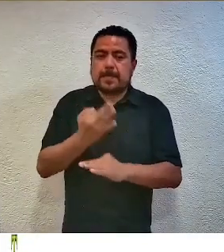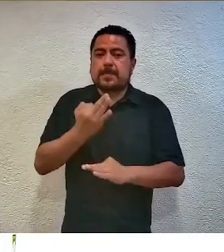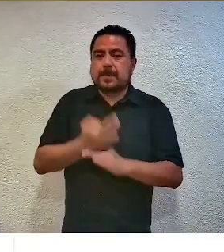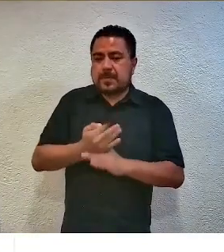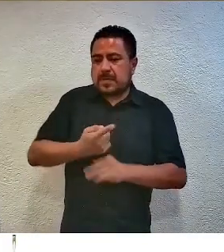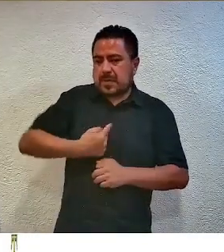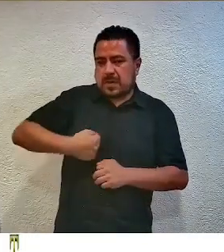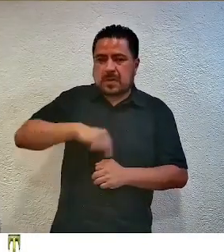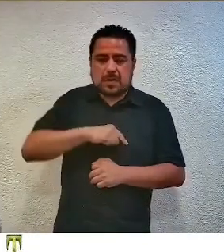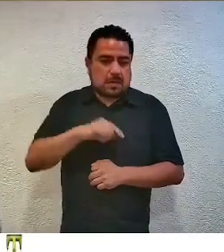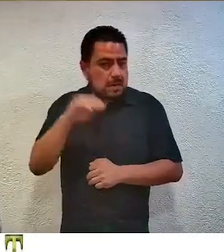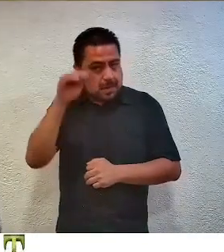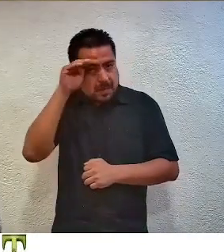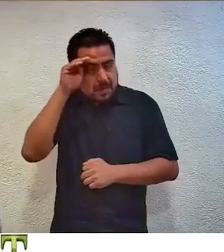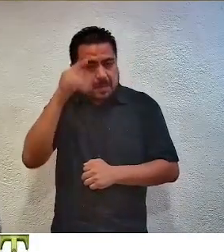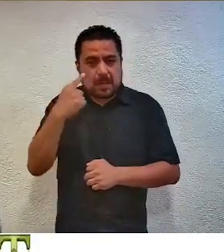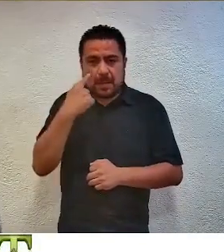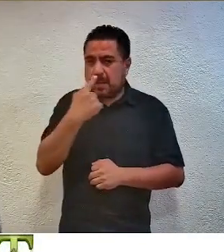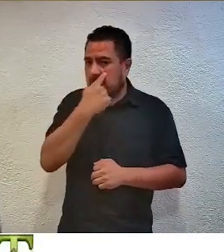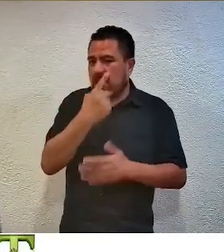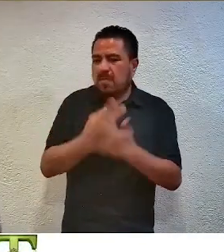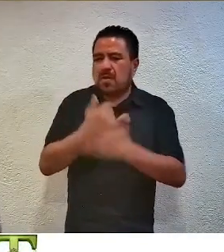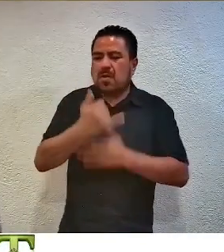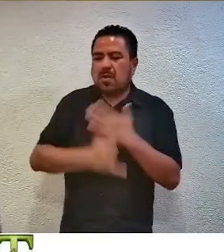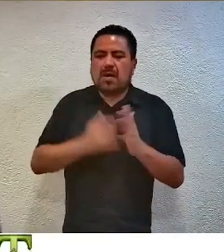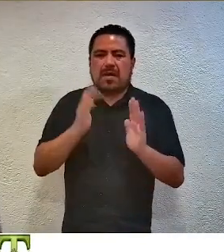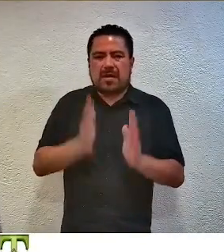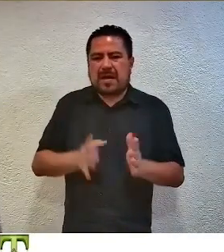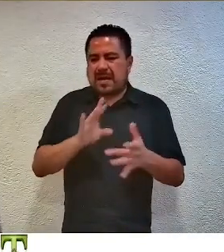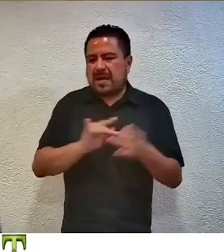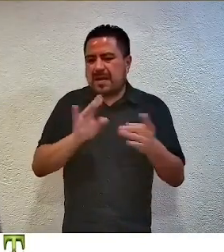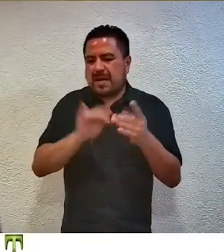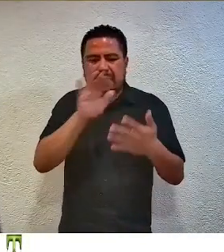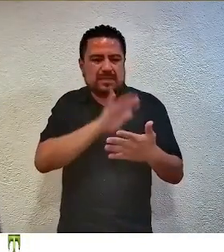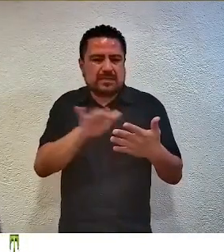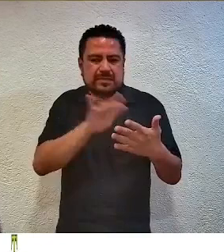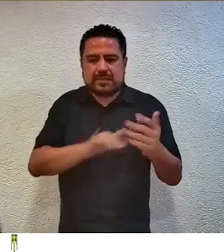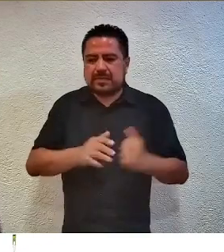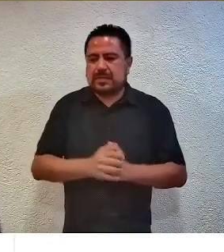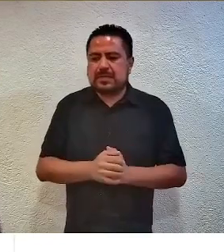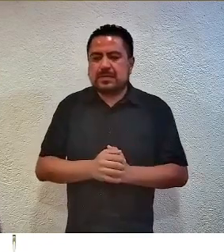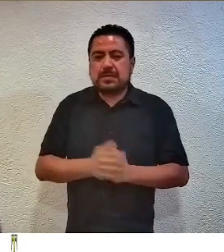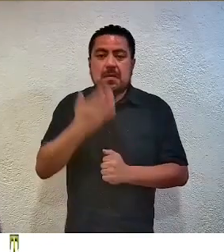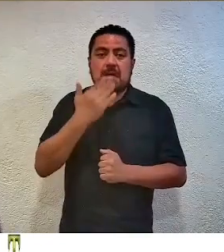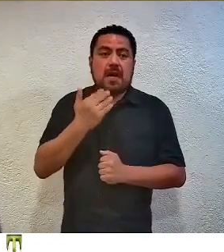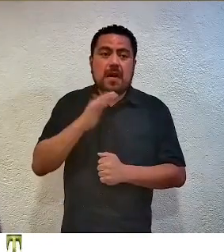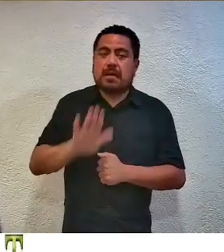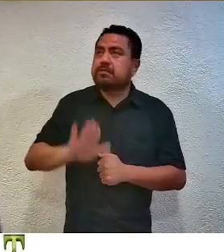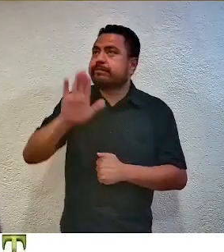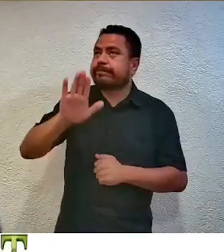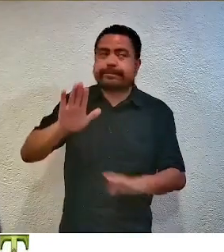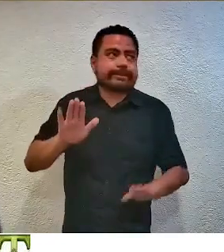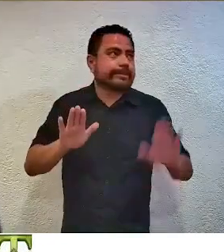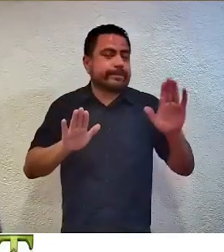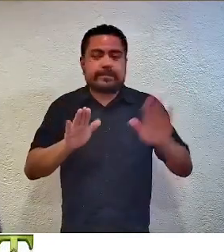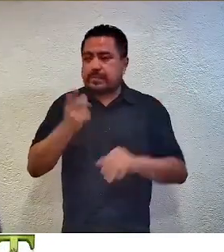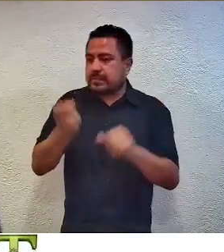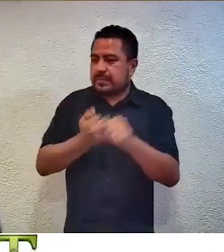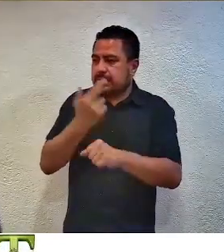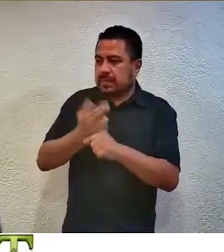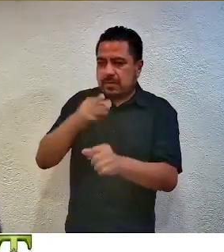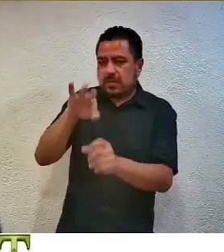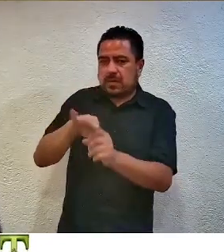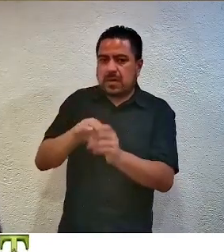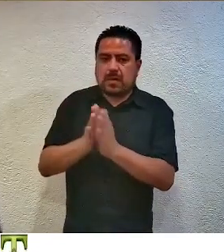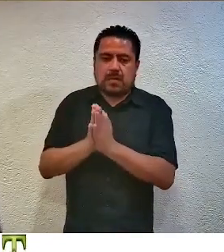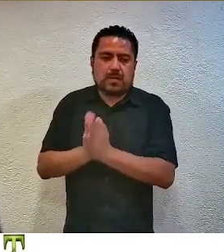Magistradas, magistrado, está a nuestra consideración el proyecto del que se ha dado cuenta. No habiendo comentarios al respecto, secretario, tome la